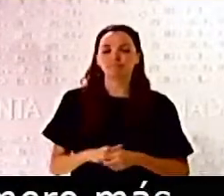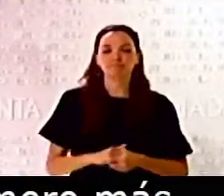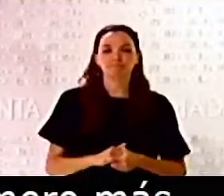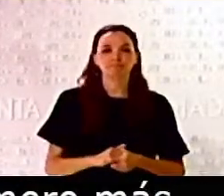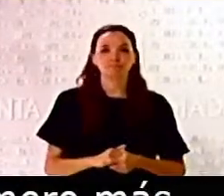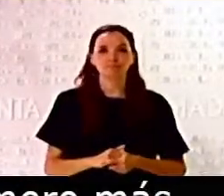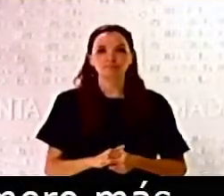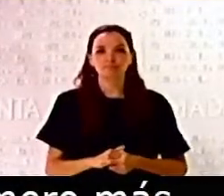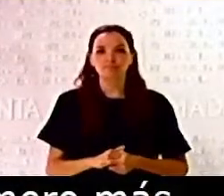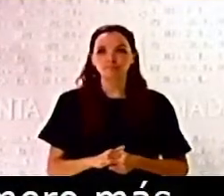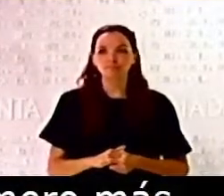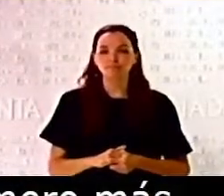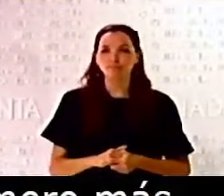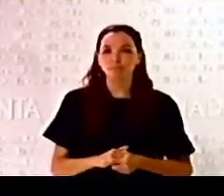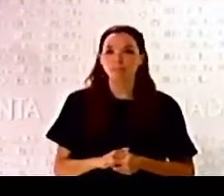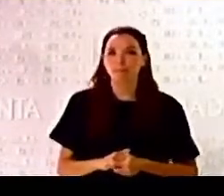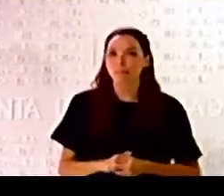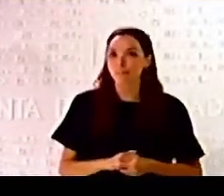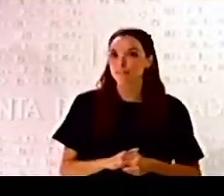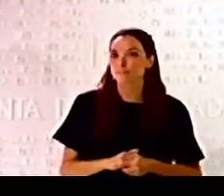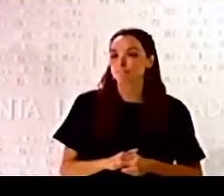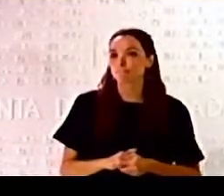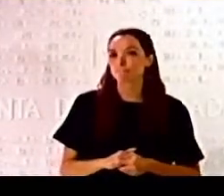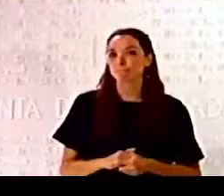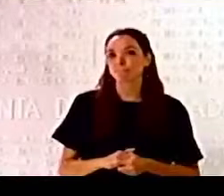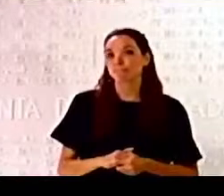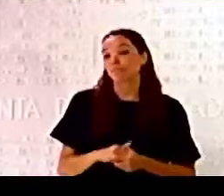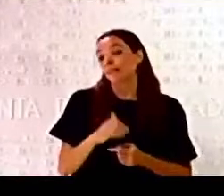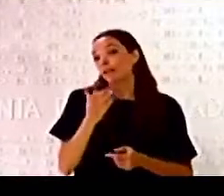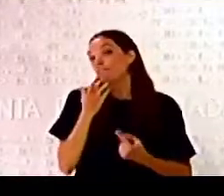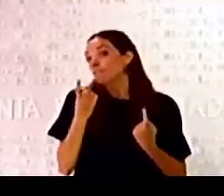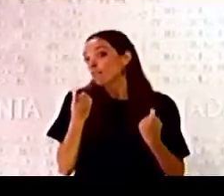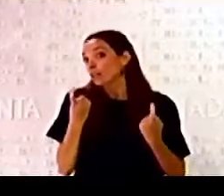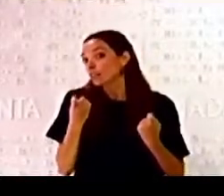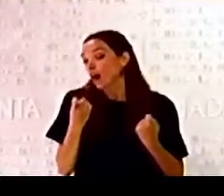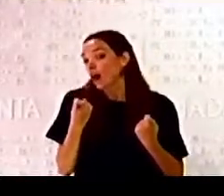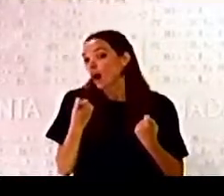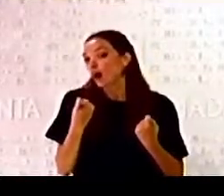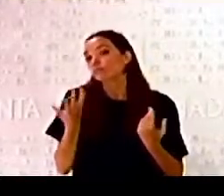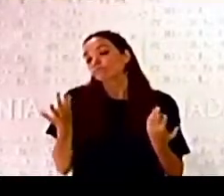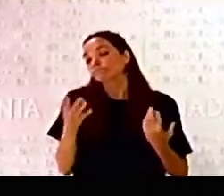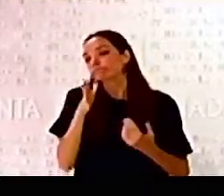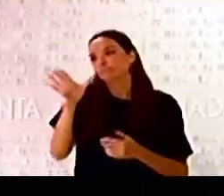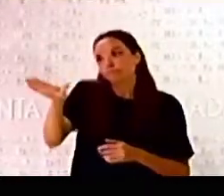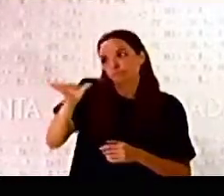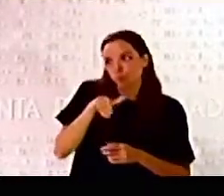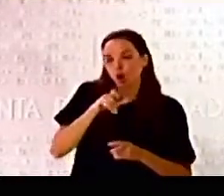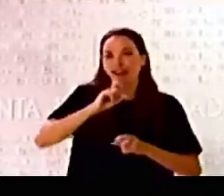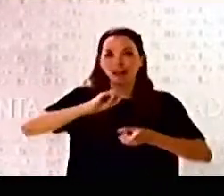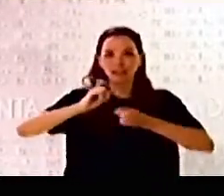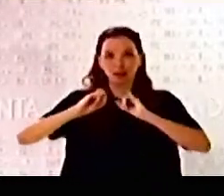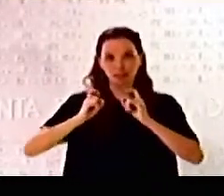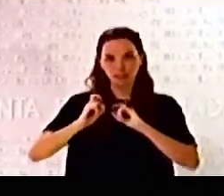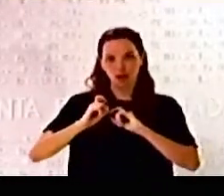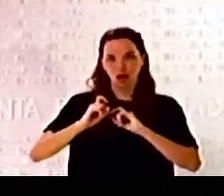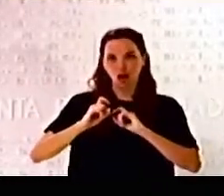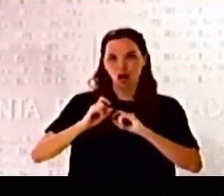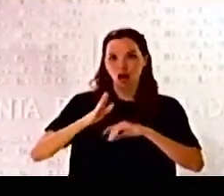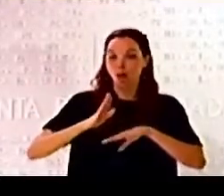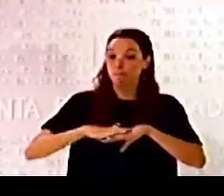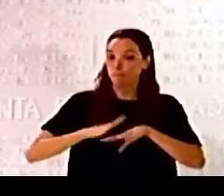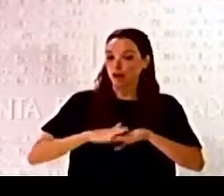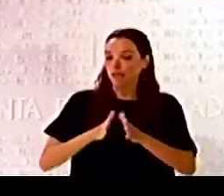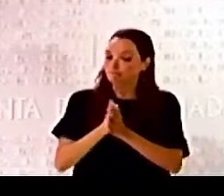Si hace falta, utilizando pues técnicas de entrevista motivacional, es decir, que le motiven a la persona a